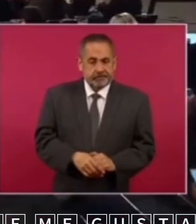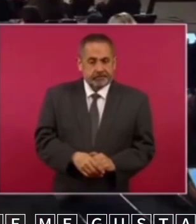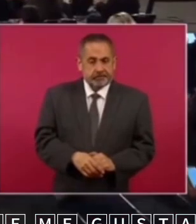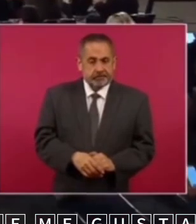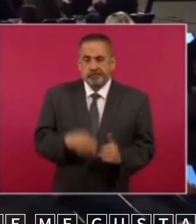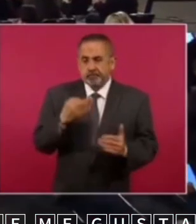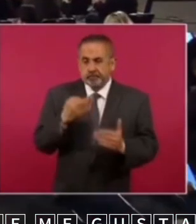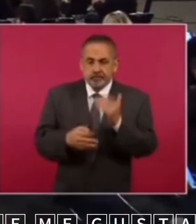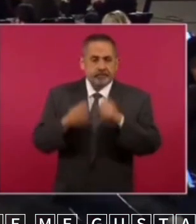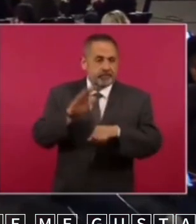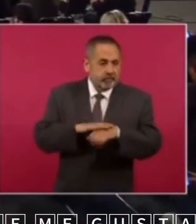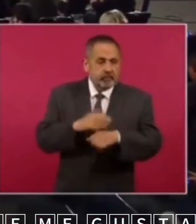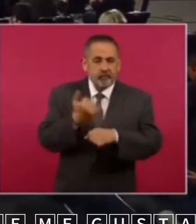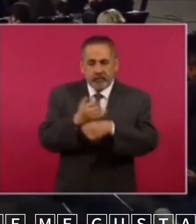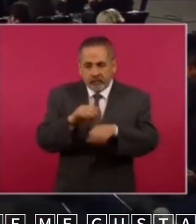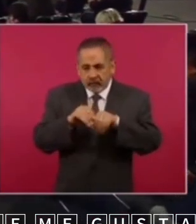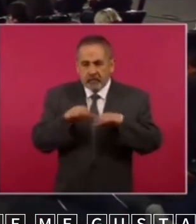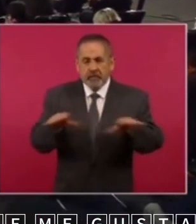más información.